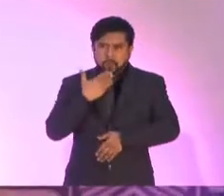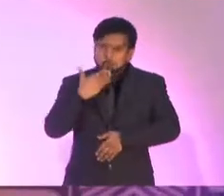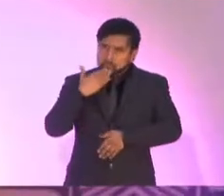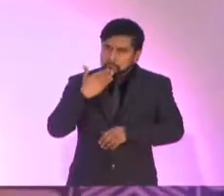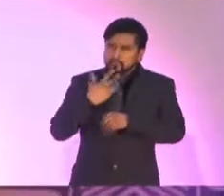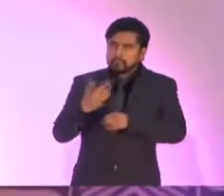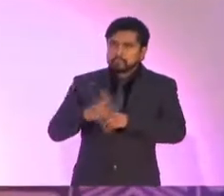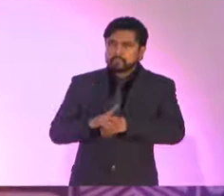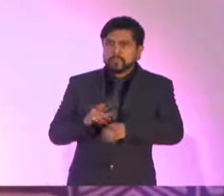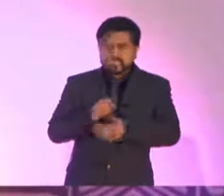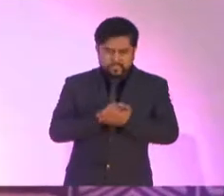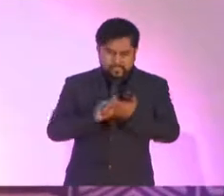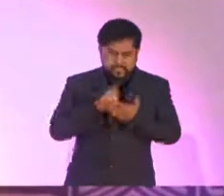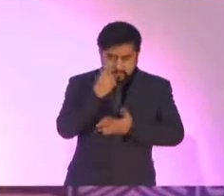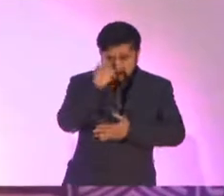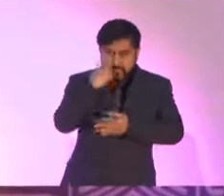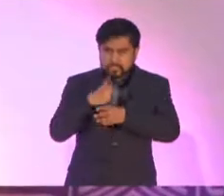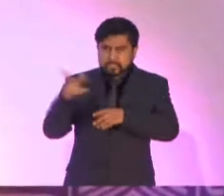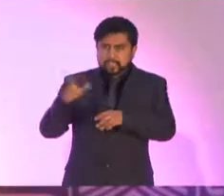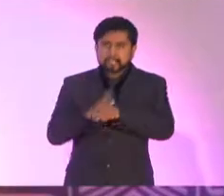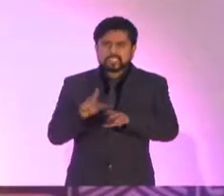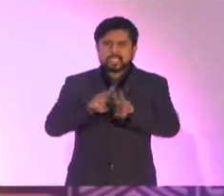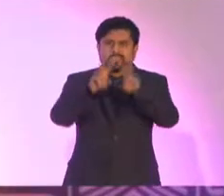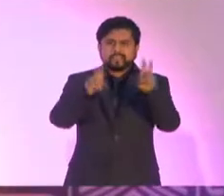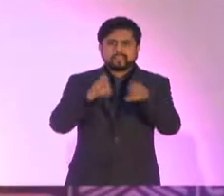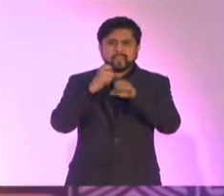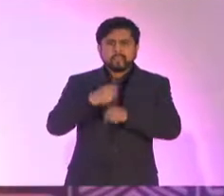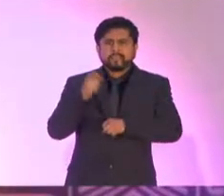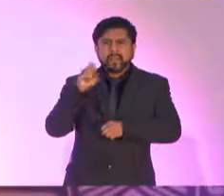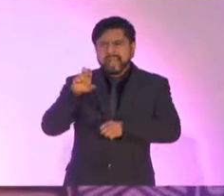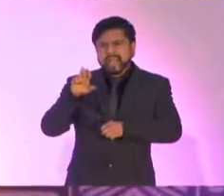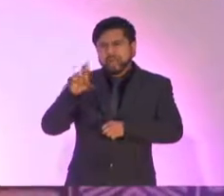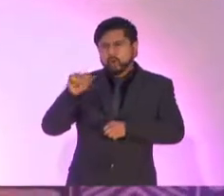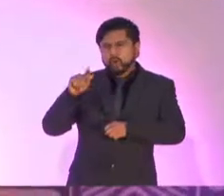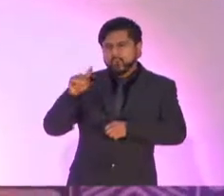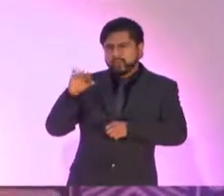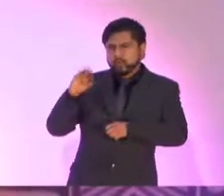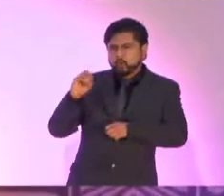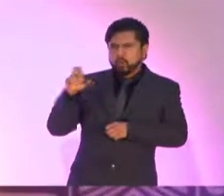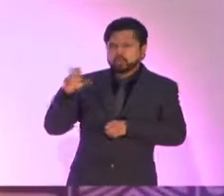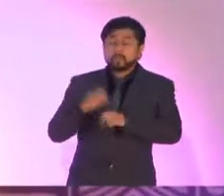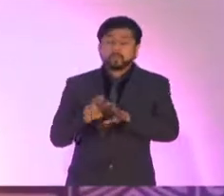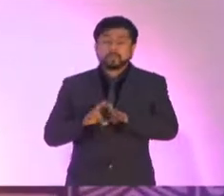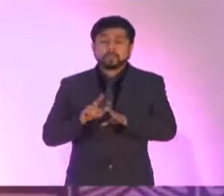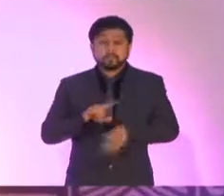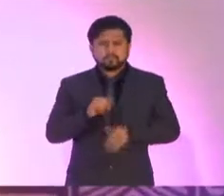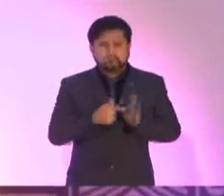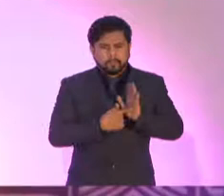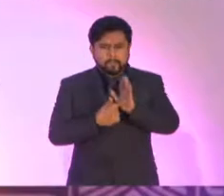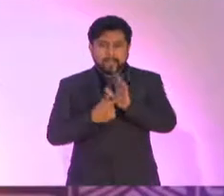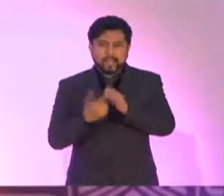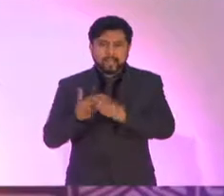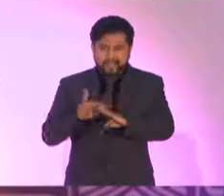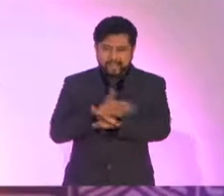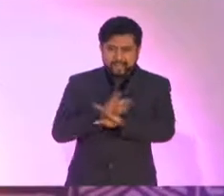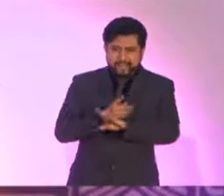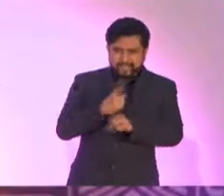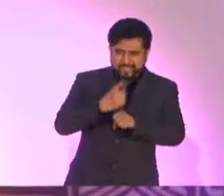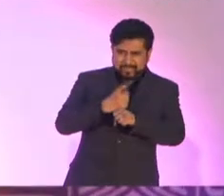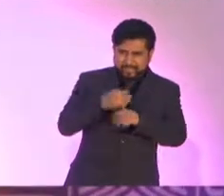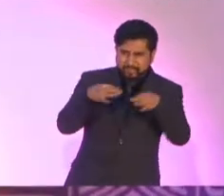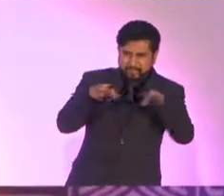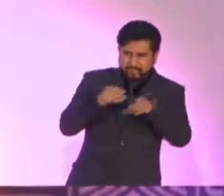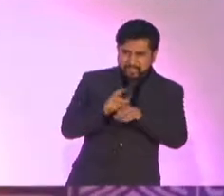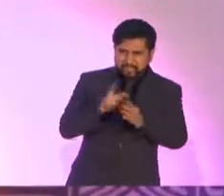erótica, quien me hizo el honor de poder prologar el libro, de prologarlo, y pues